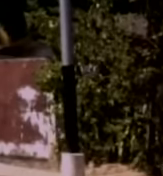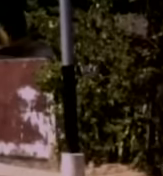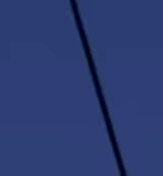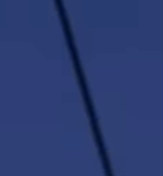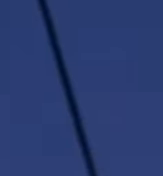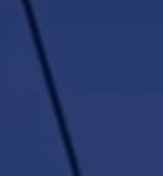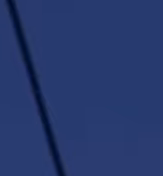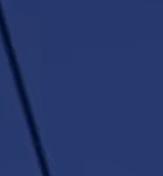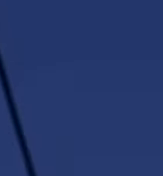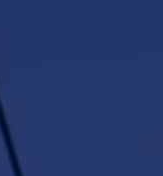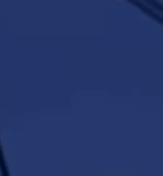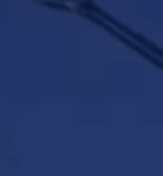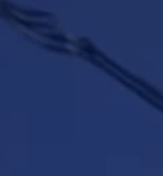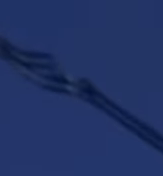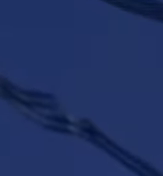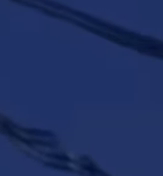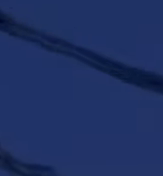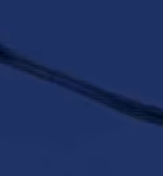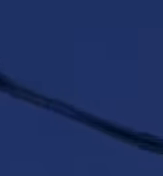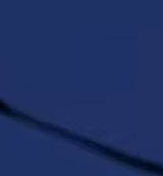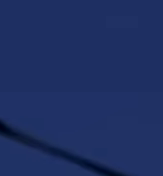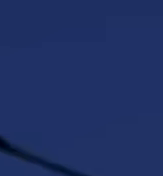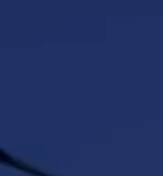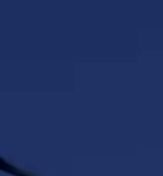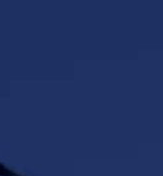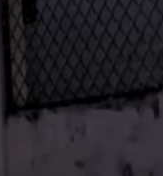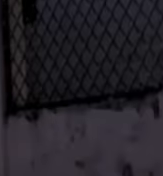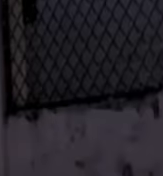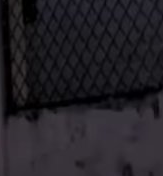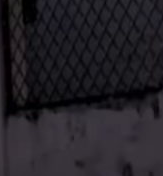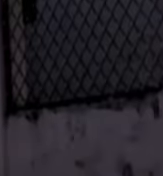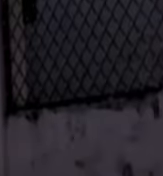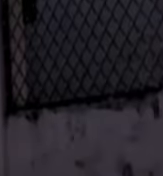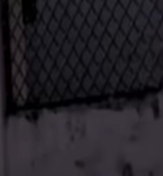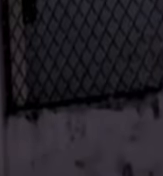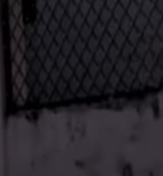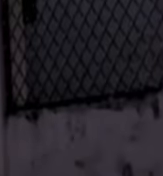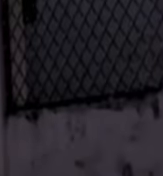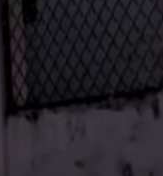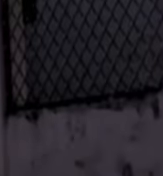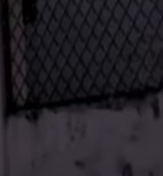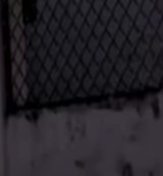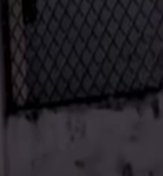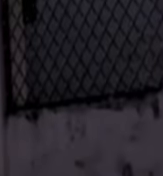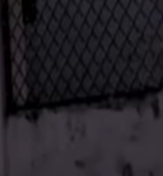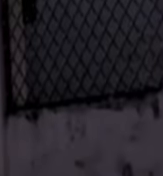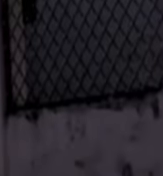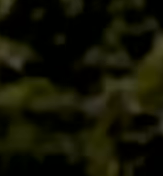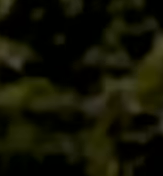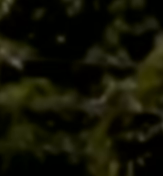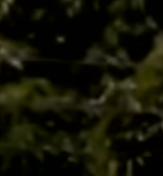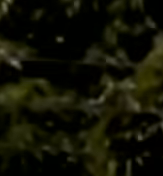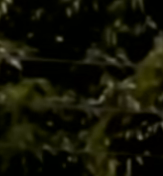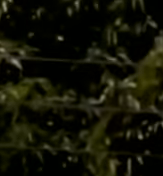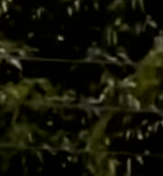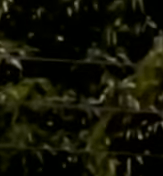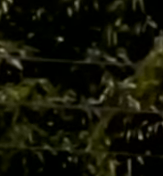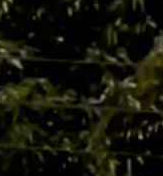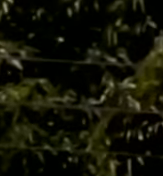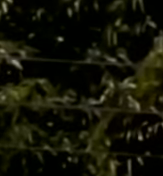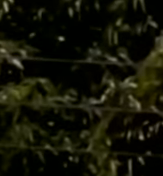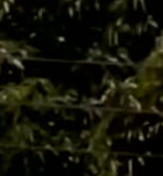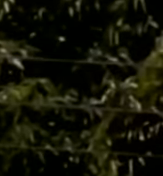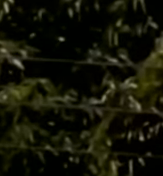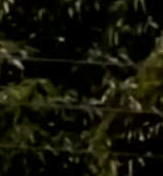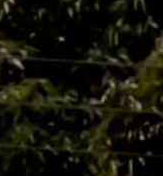la ejecución del proyecto. Pudimos obtener 5 postes de alta y 4 de baja. También fueron